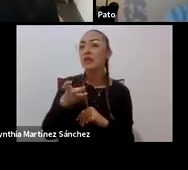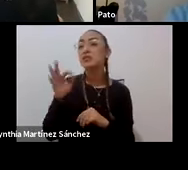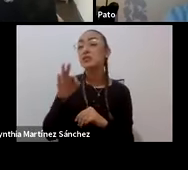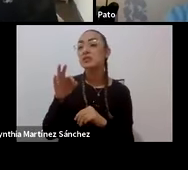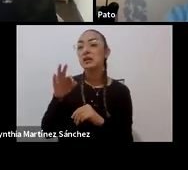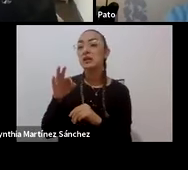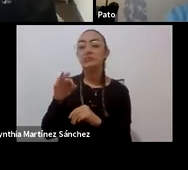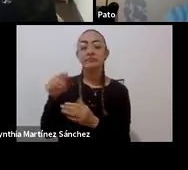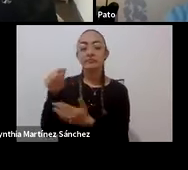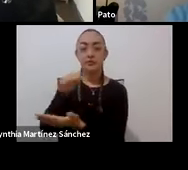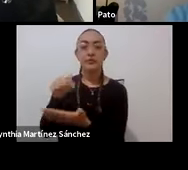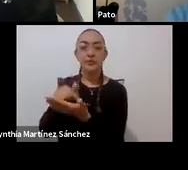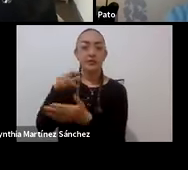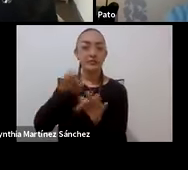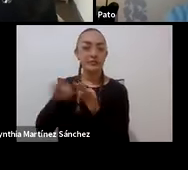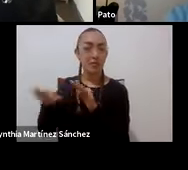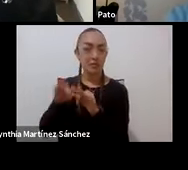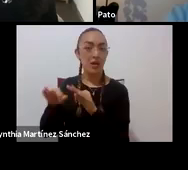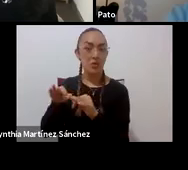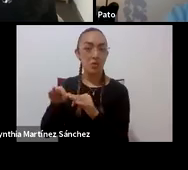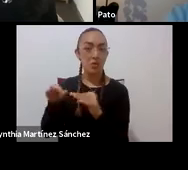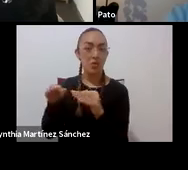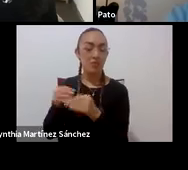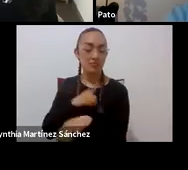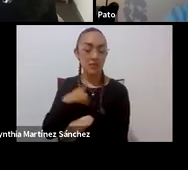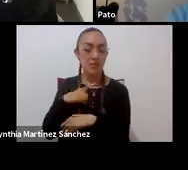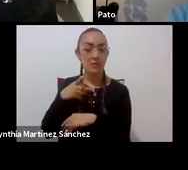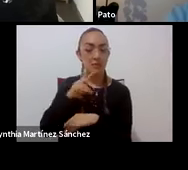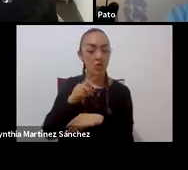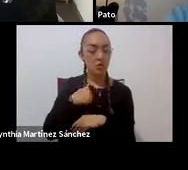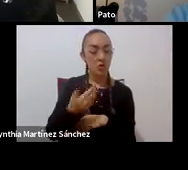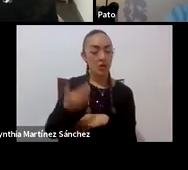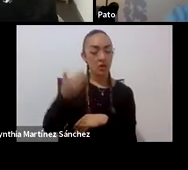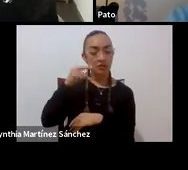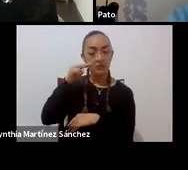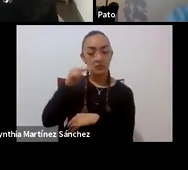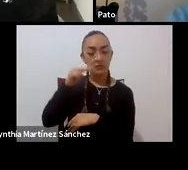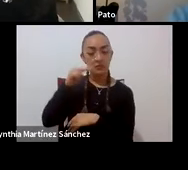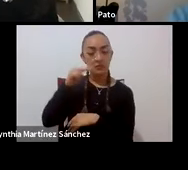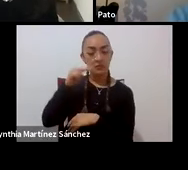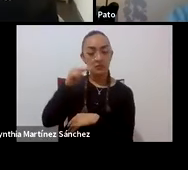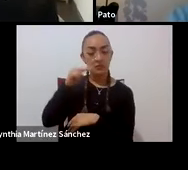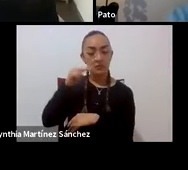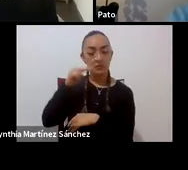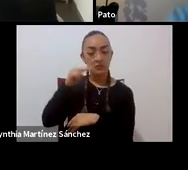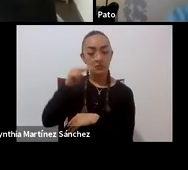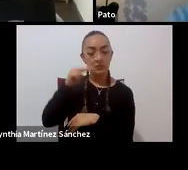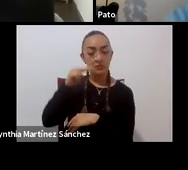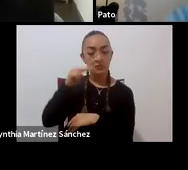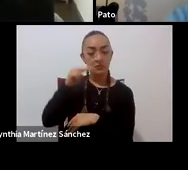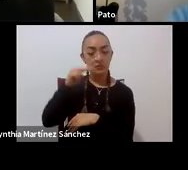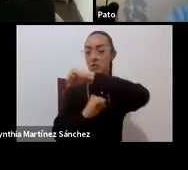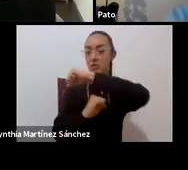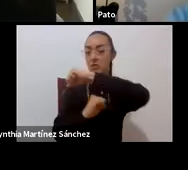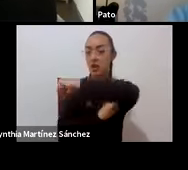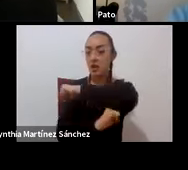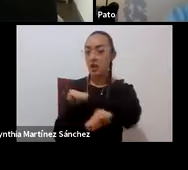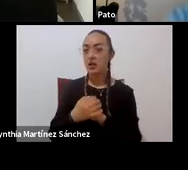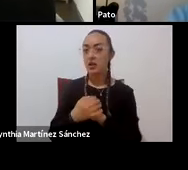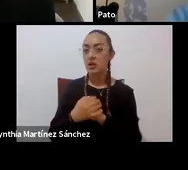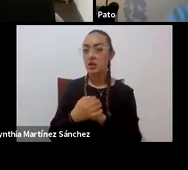situados que trabajar. Pero a mí me tocó ver, por ejemplo, que en un pilares de la GAM, que ahorita ya